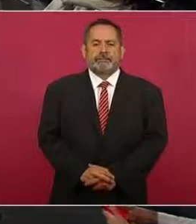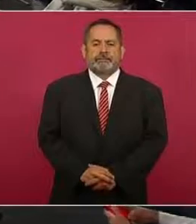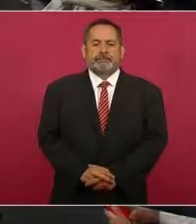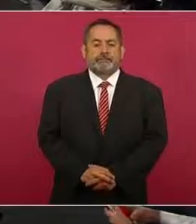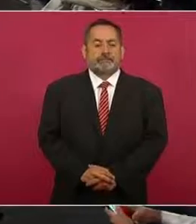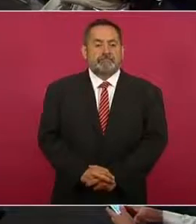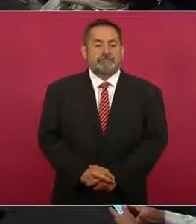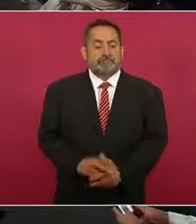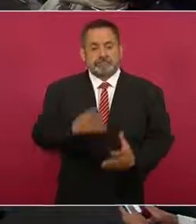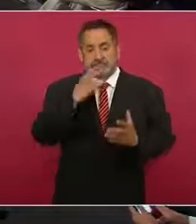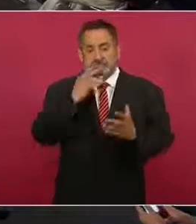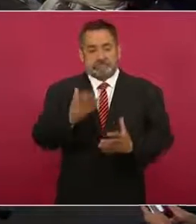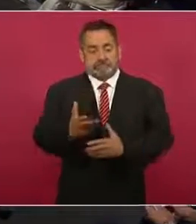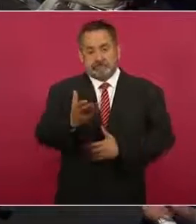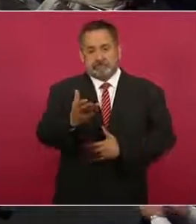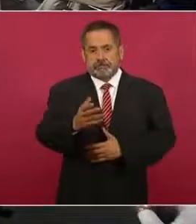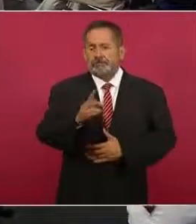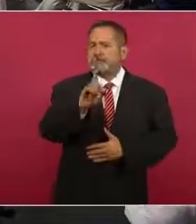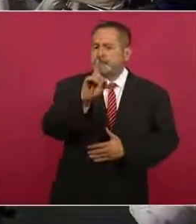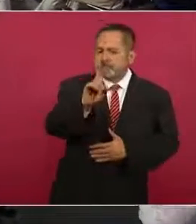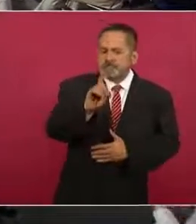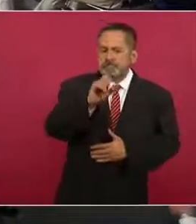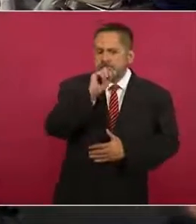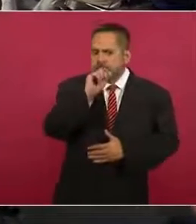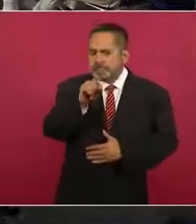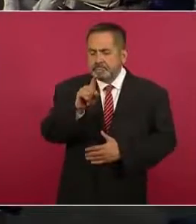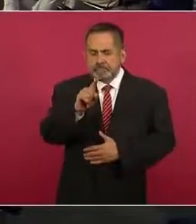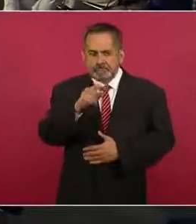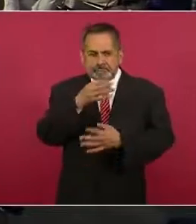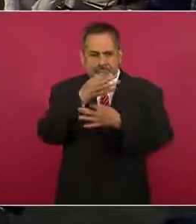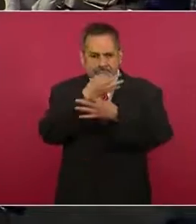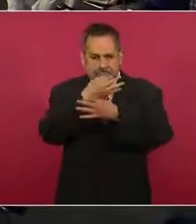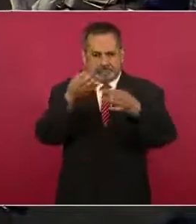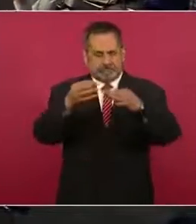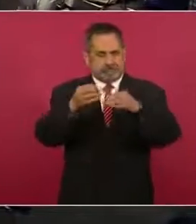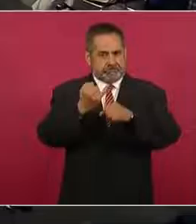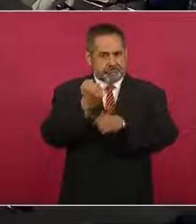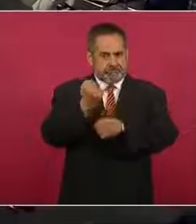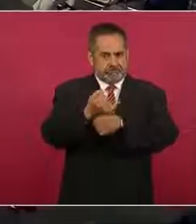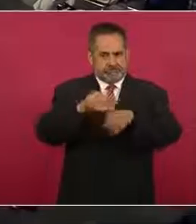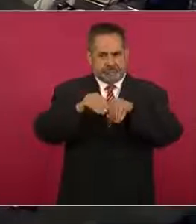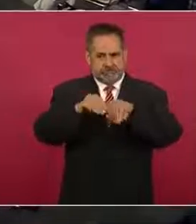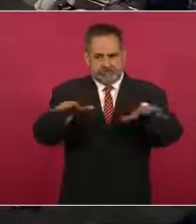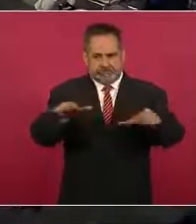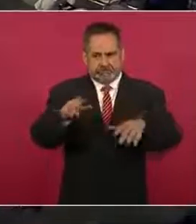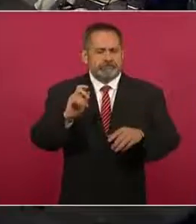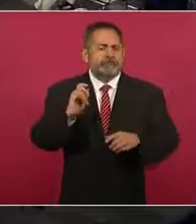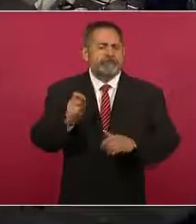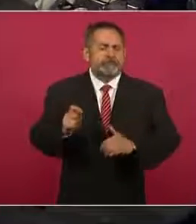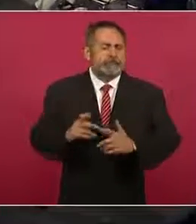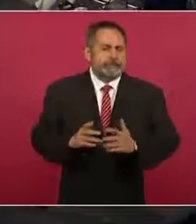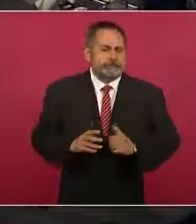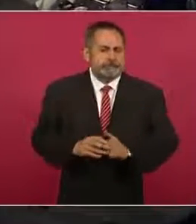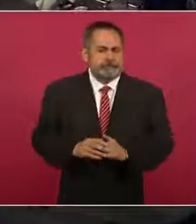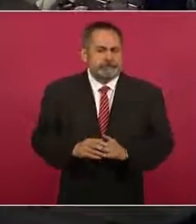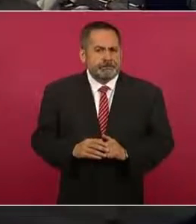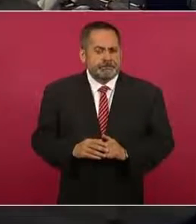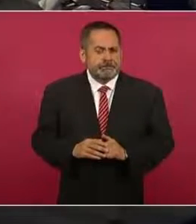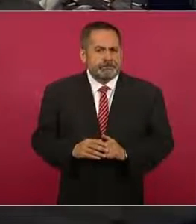Muy bien, pues también informar que concluimos